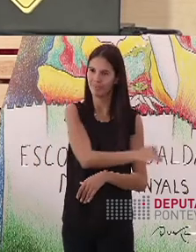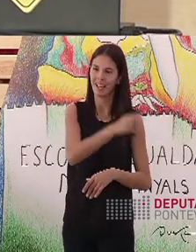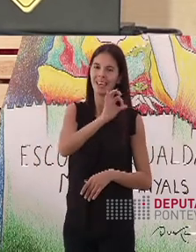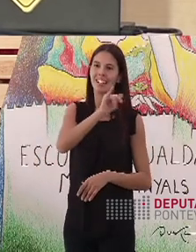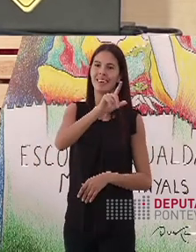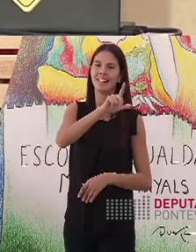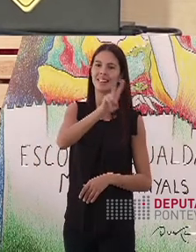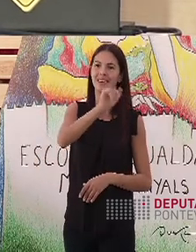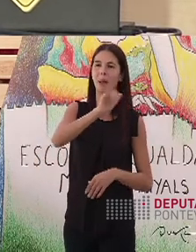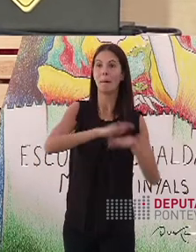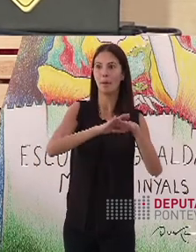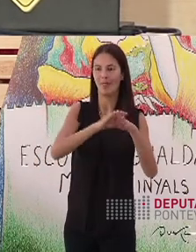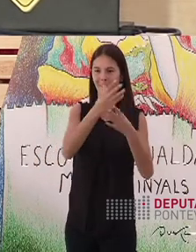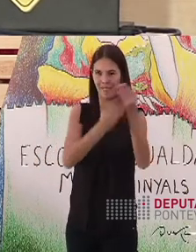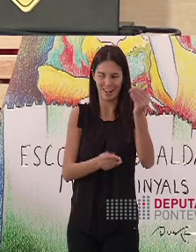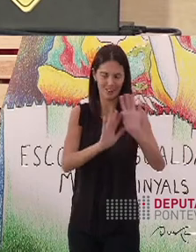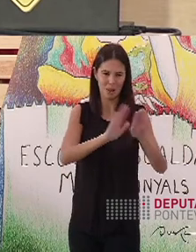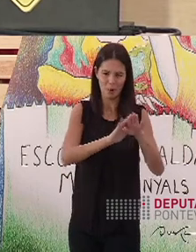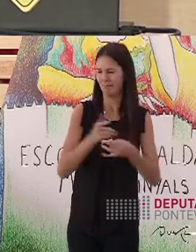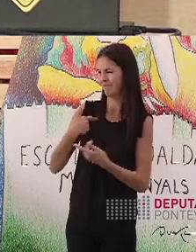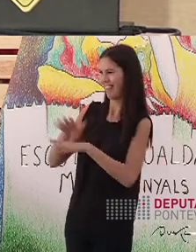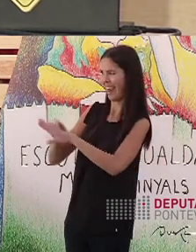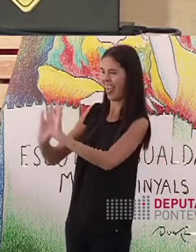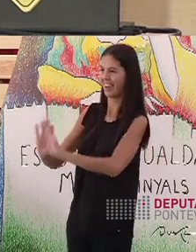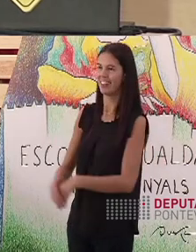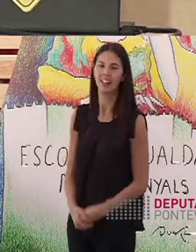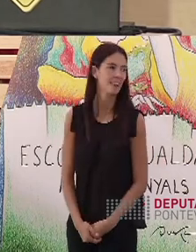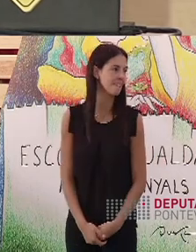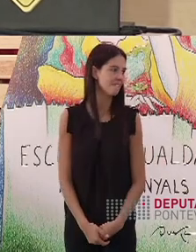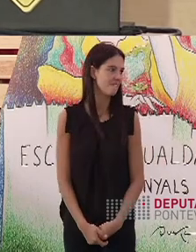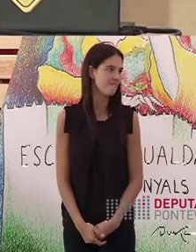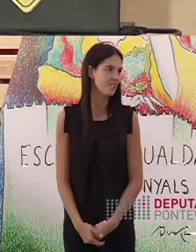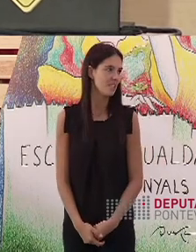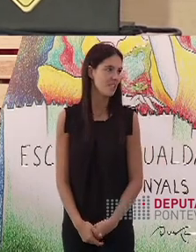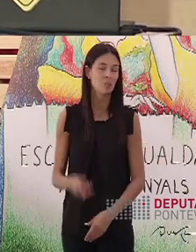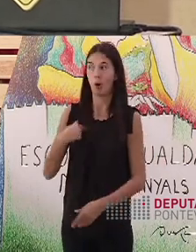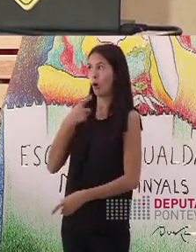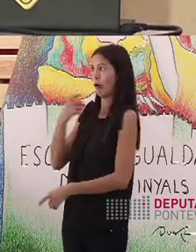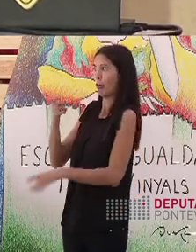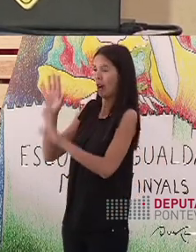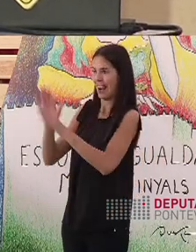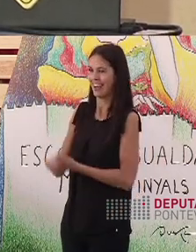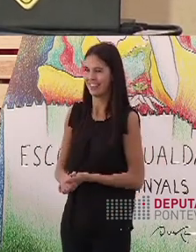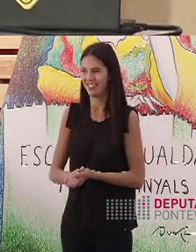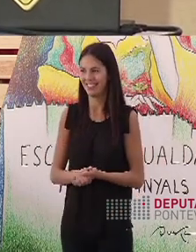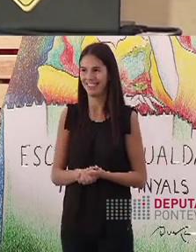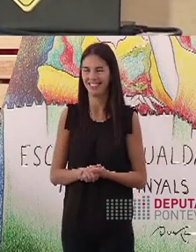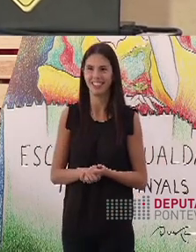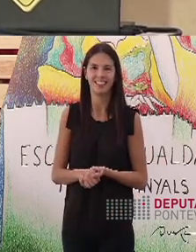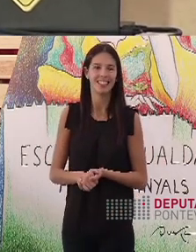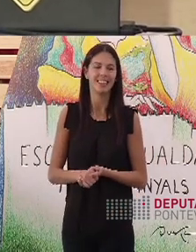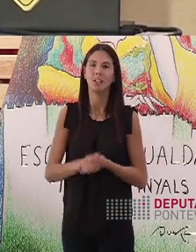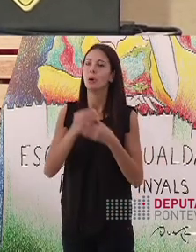e perdón polo erro do apelido. Nada, nada. Nada, quen dera, vamos, Silvia Pérez Cruz, madre mía. Pues,